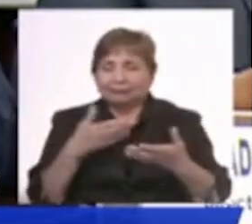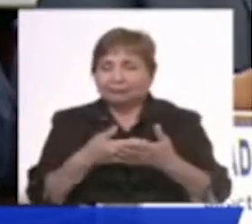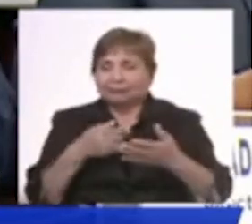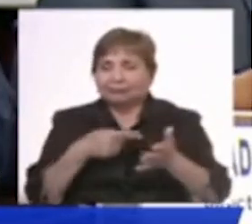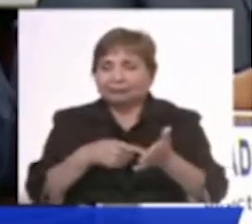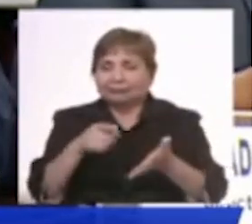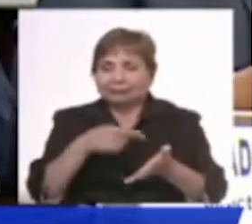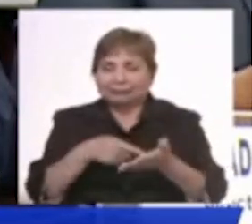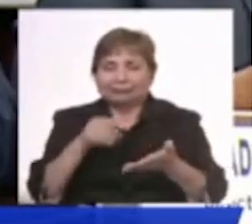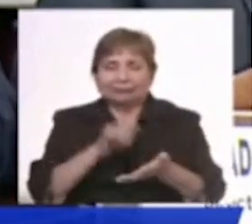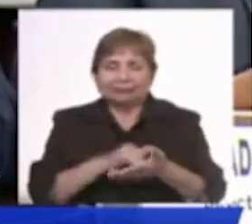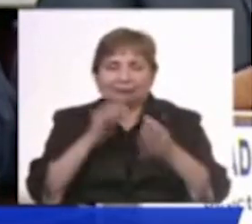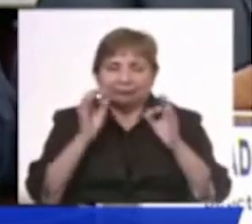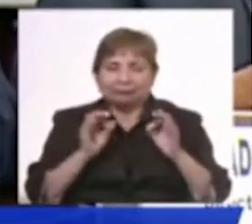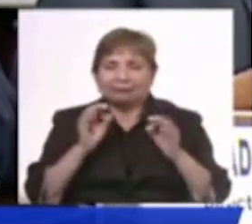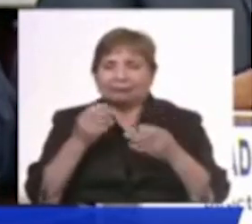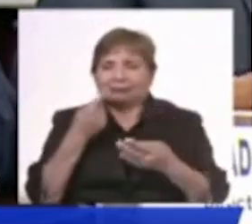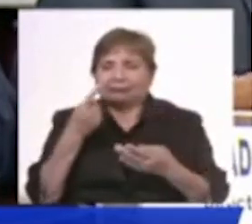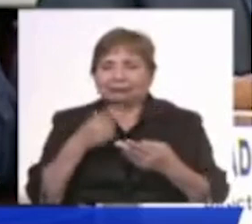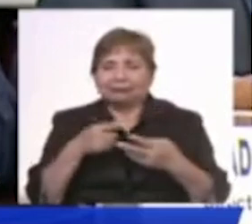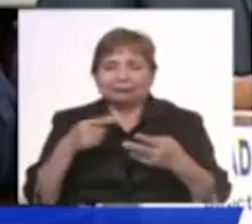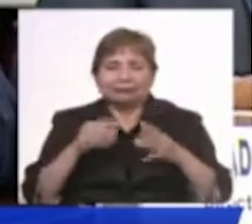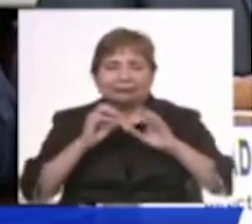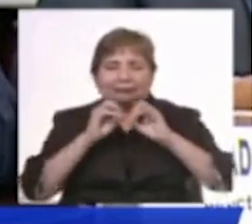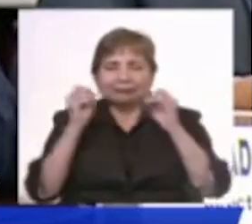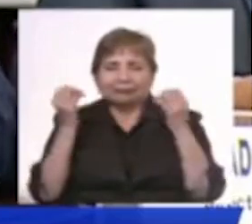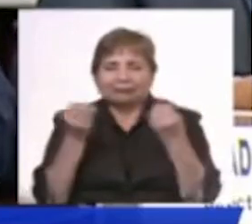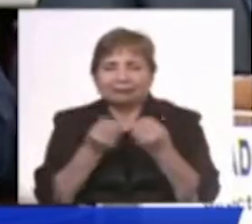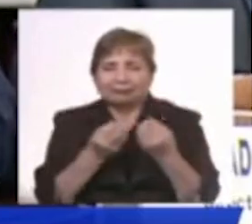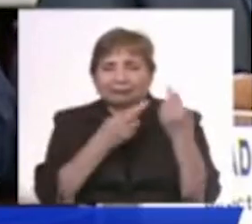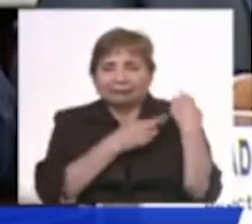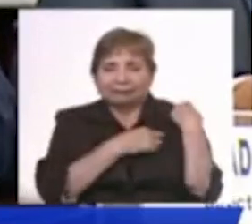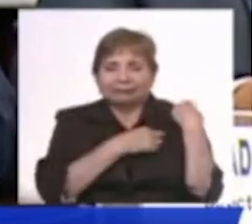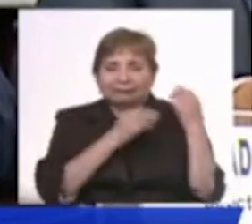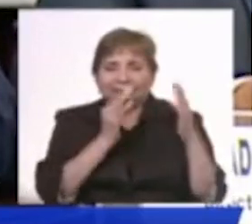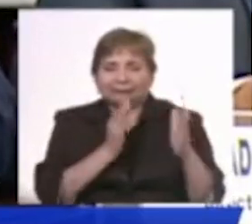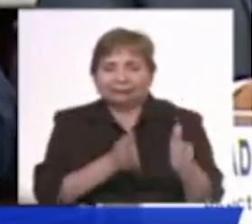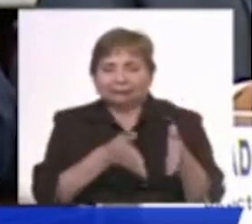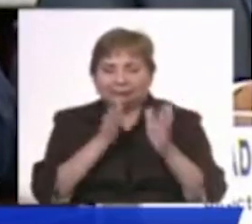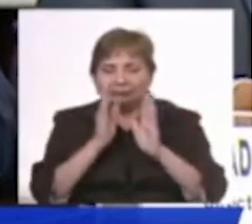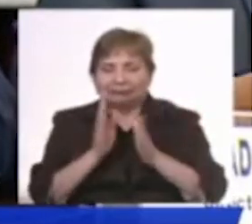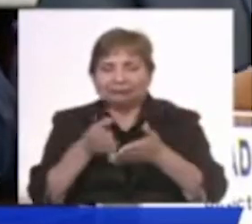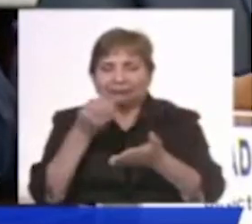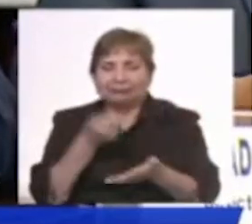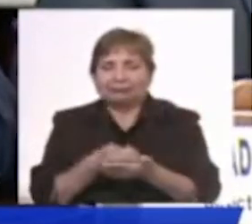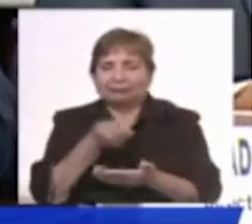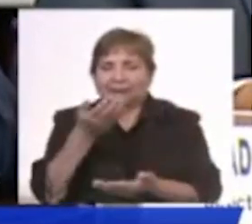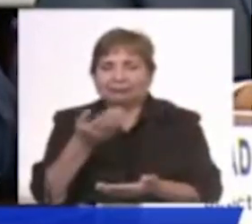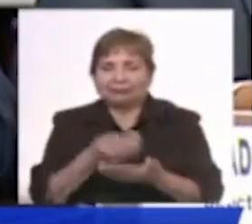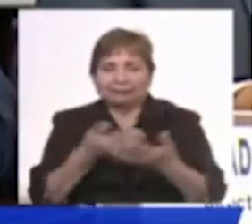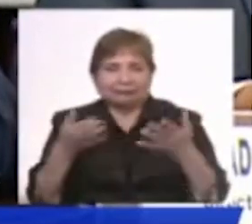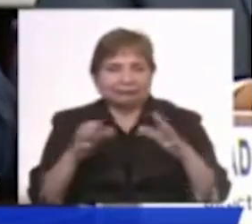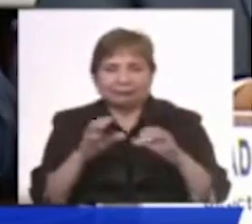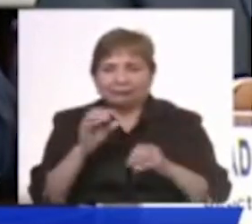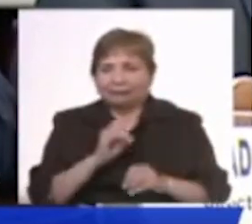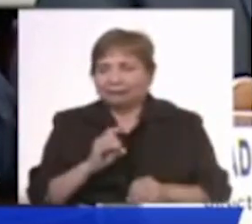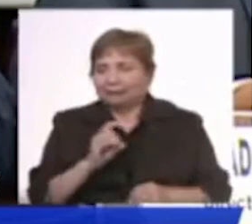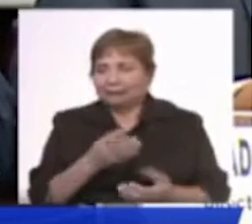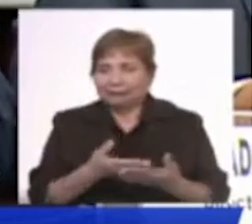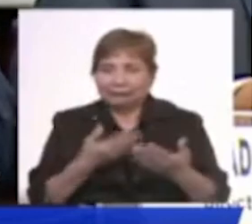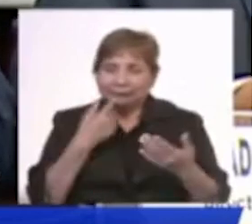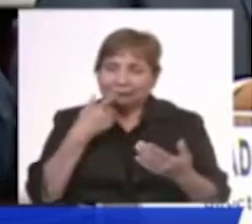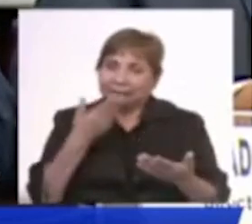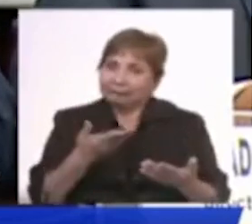dirigido única y exclusivamente a los órganos responsables de los procesos de compras de bienes y de servicios.